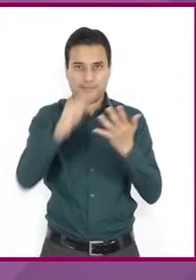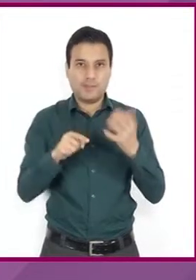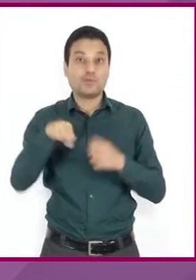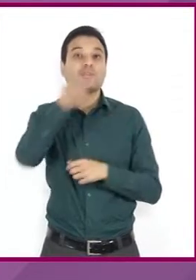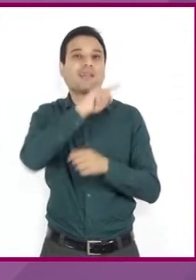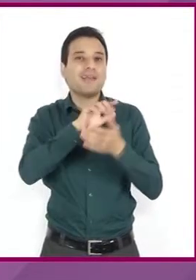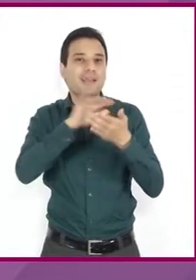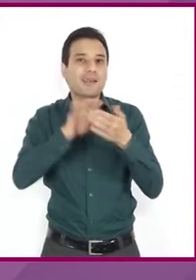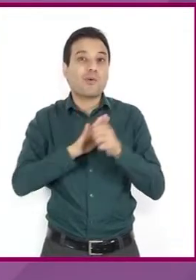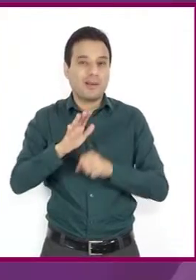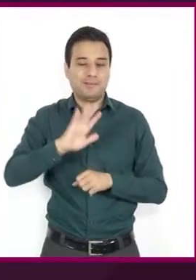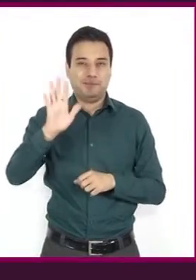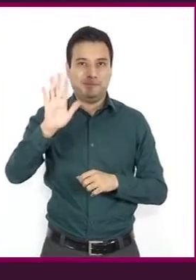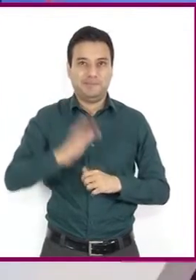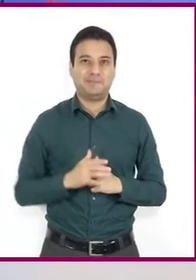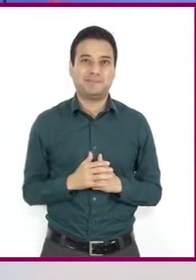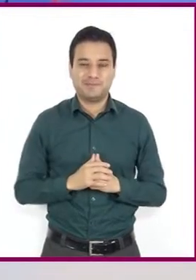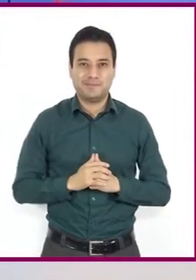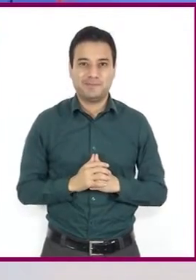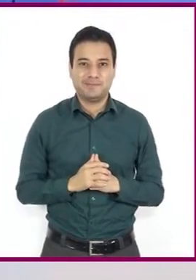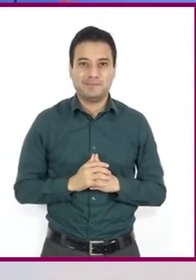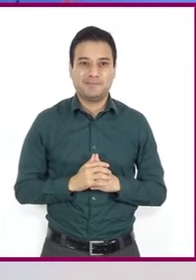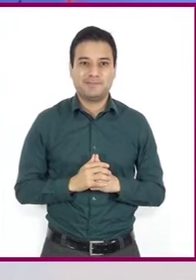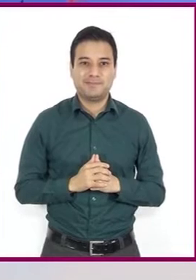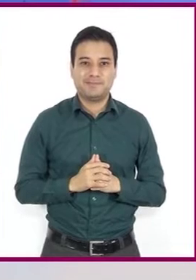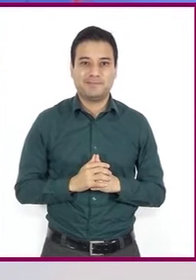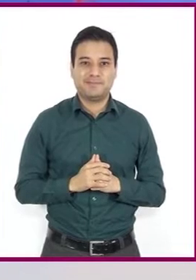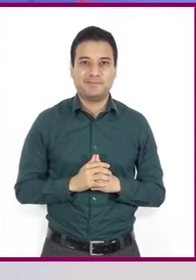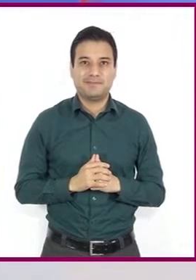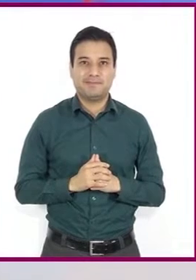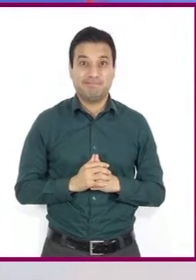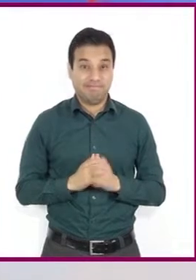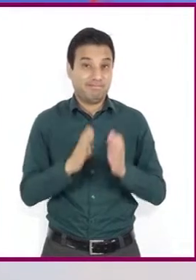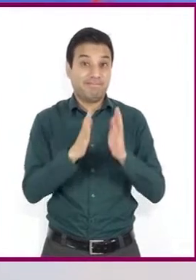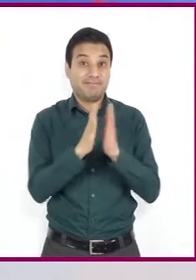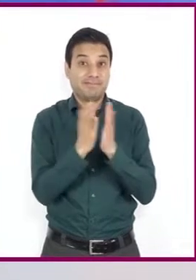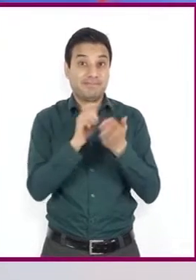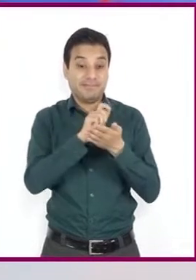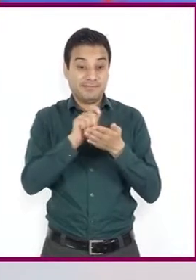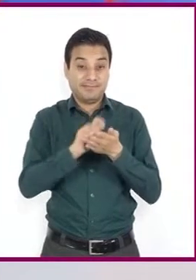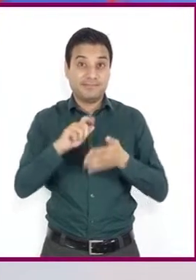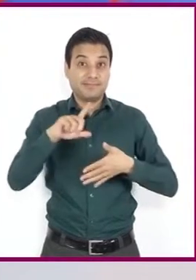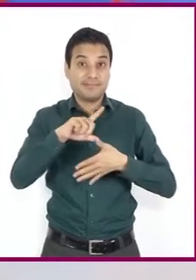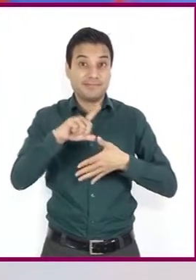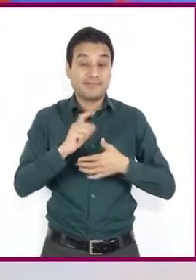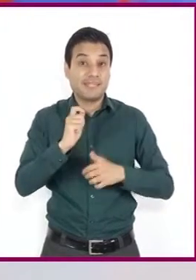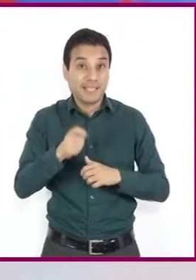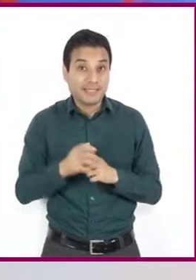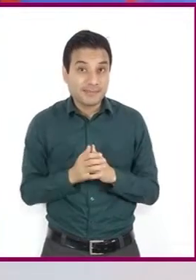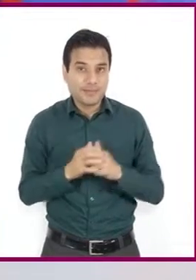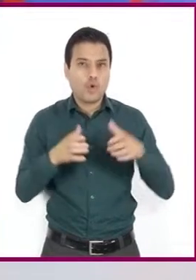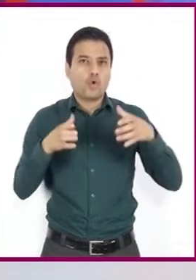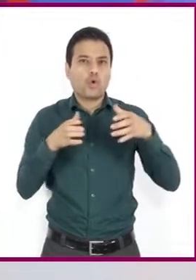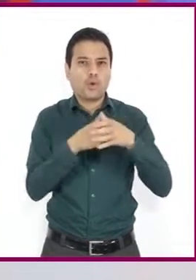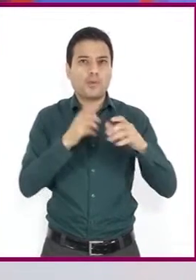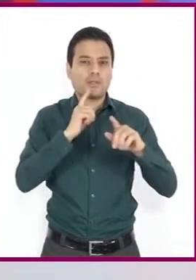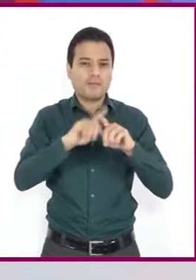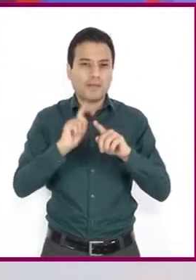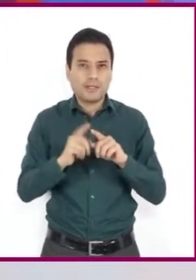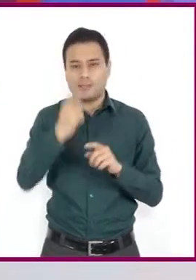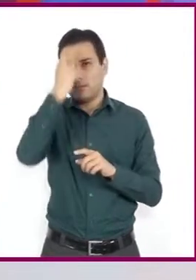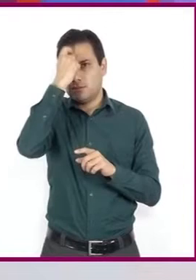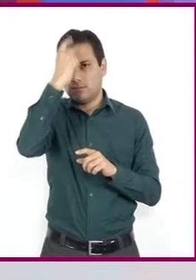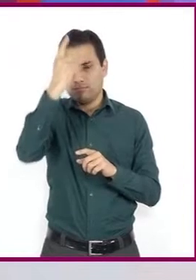leer? Adiós. Después de repasar qué es la literatura latinoamericana, sus movimientos literarios y autores